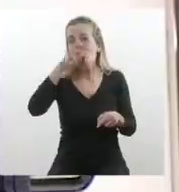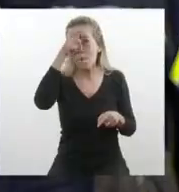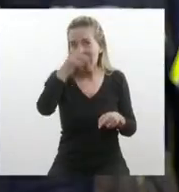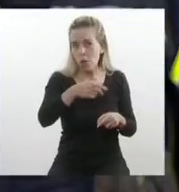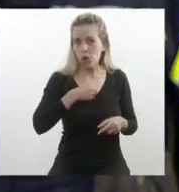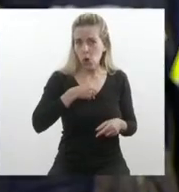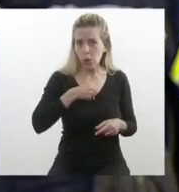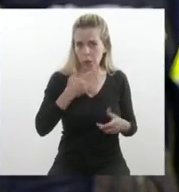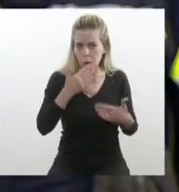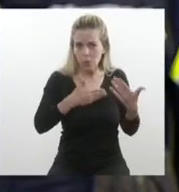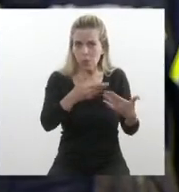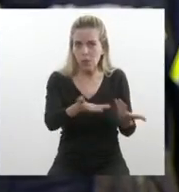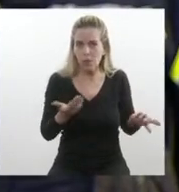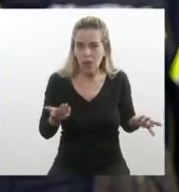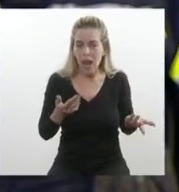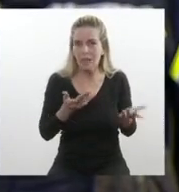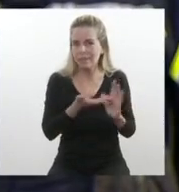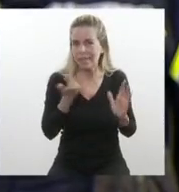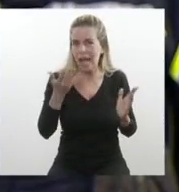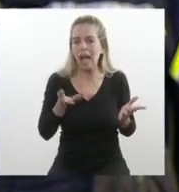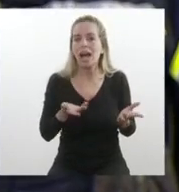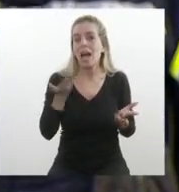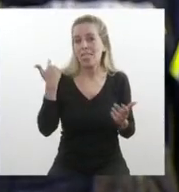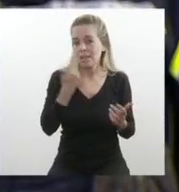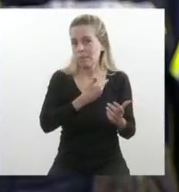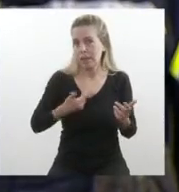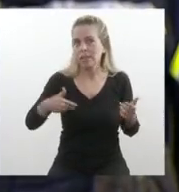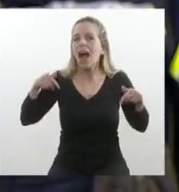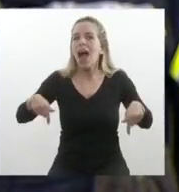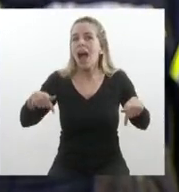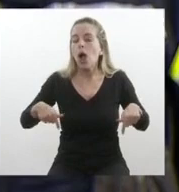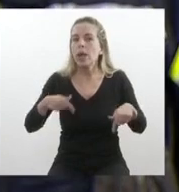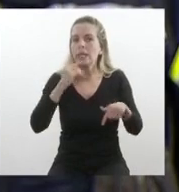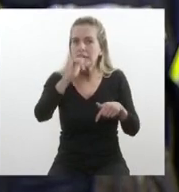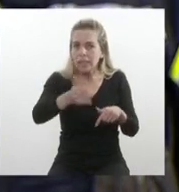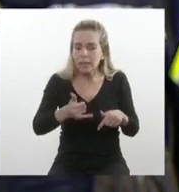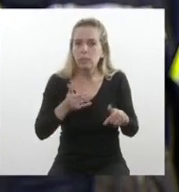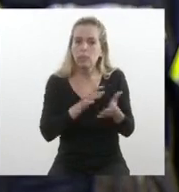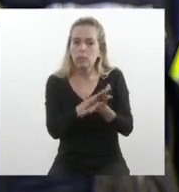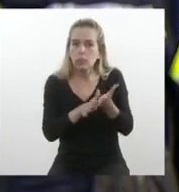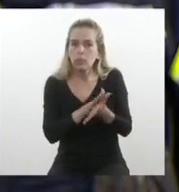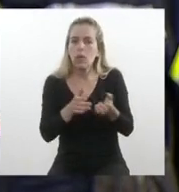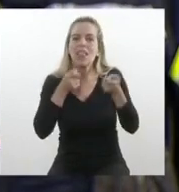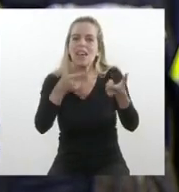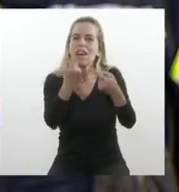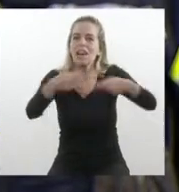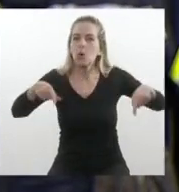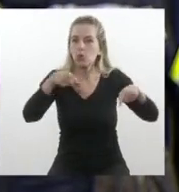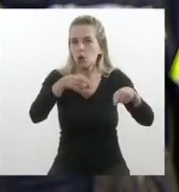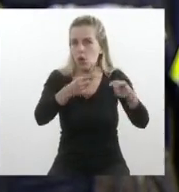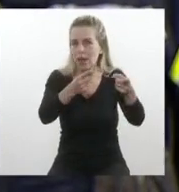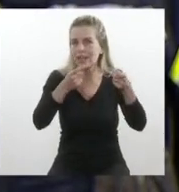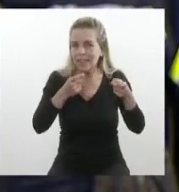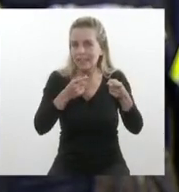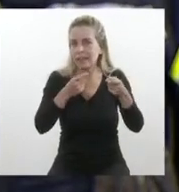funcionar. Y de este modo, haber podido encontrar los recursos necesarios para que de algún modo